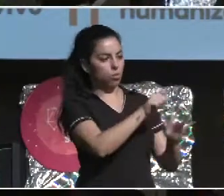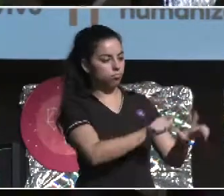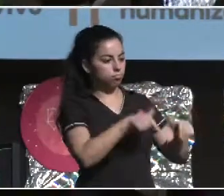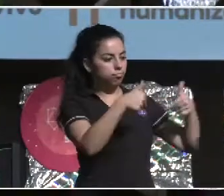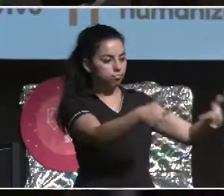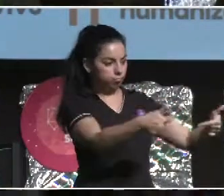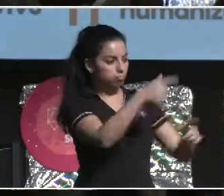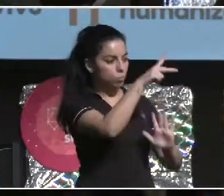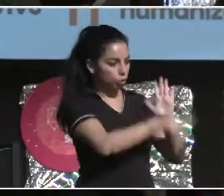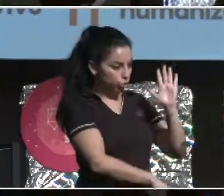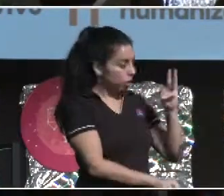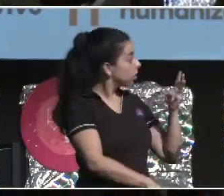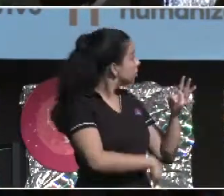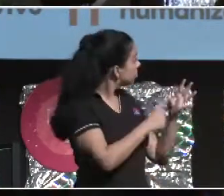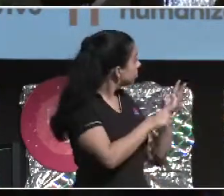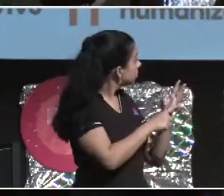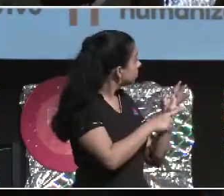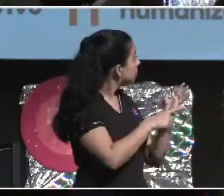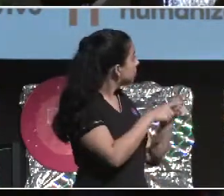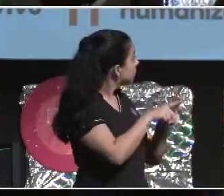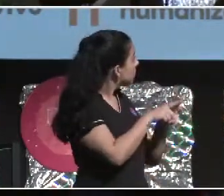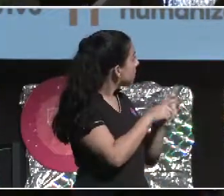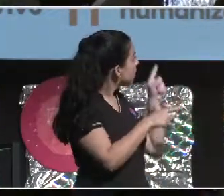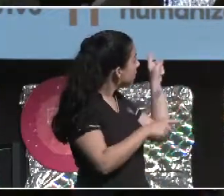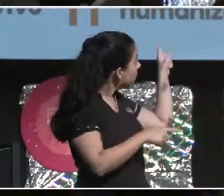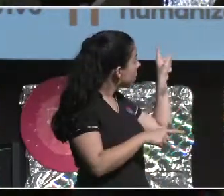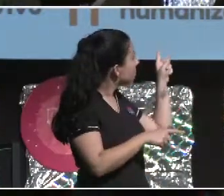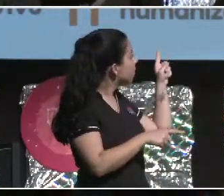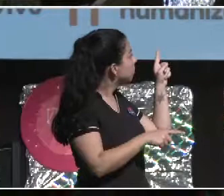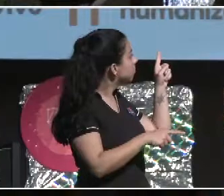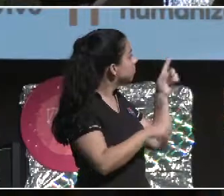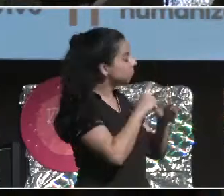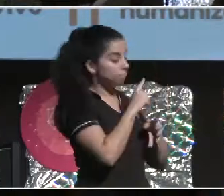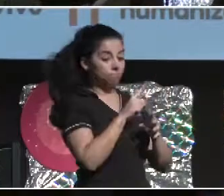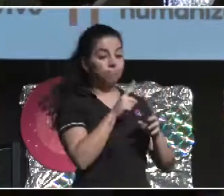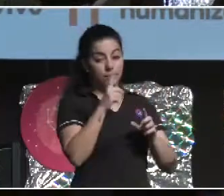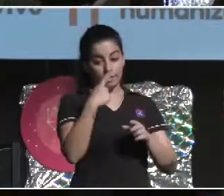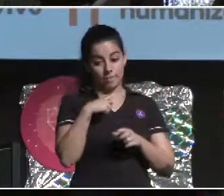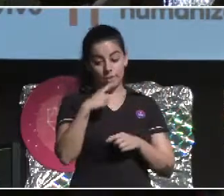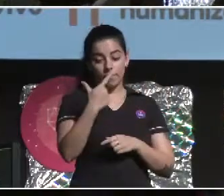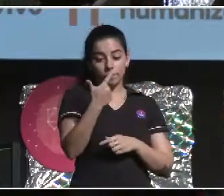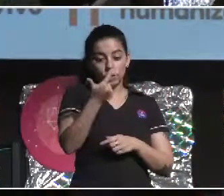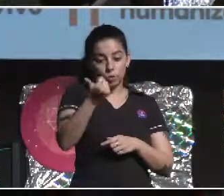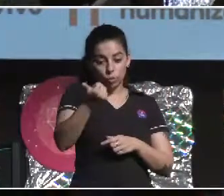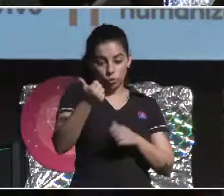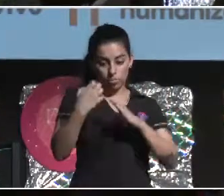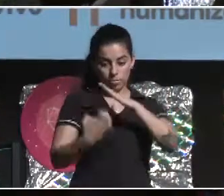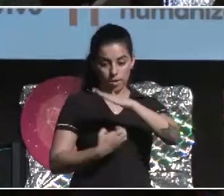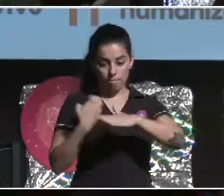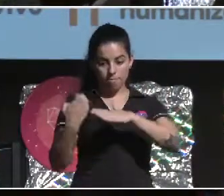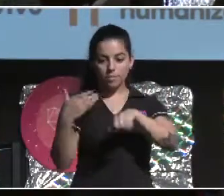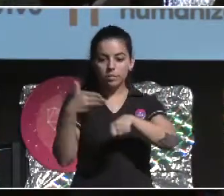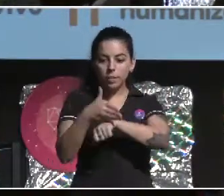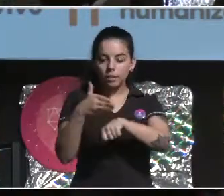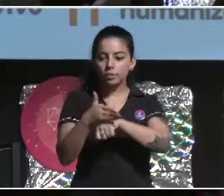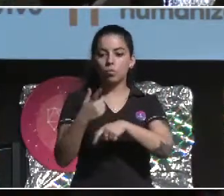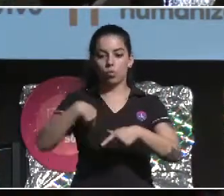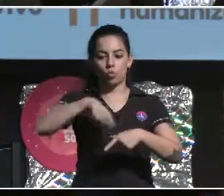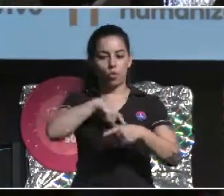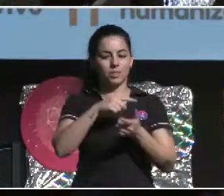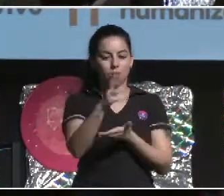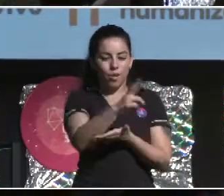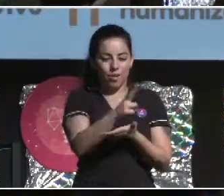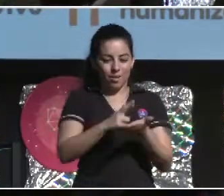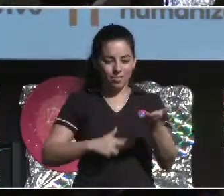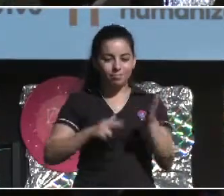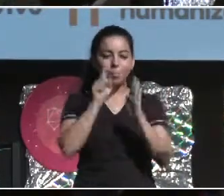hicimos nosotros también fue empezar a medir una serie de empresas, 21 empresas fueron participantes de esto, aplicamos un instrumento